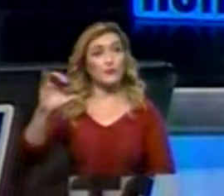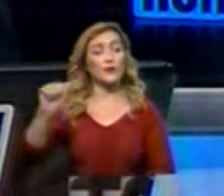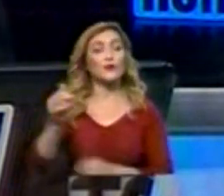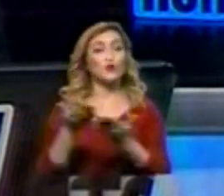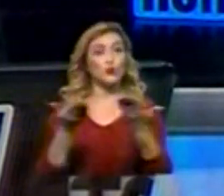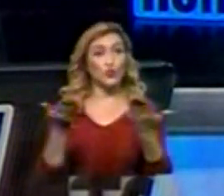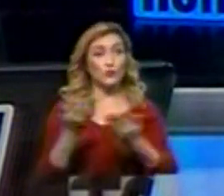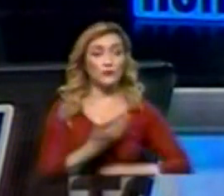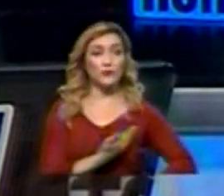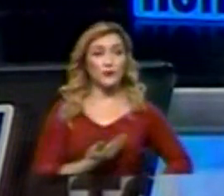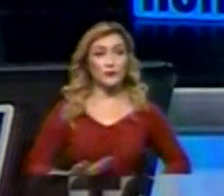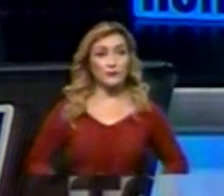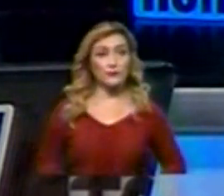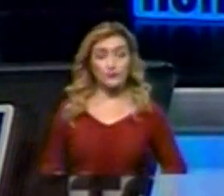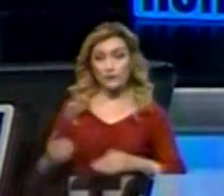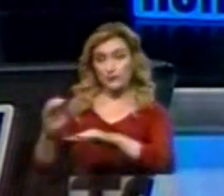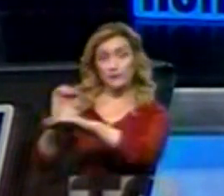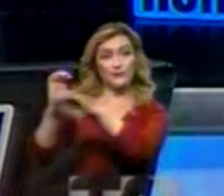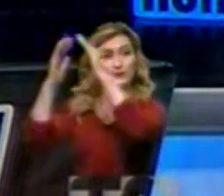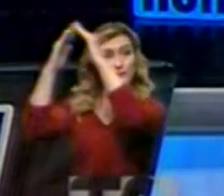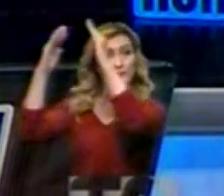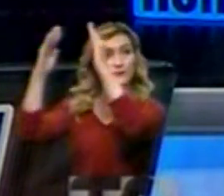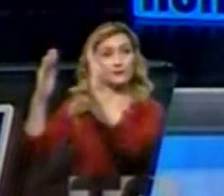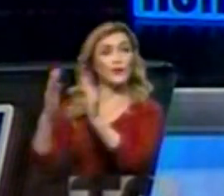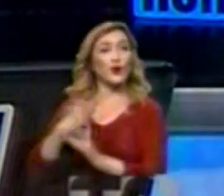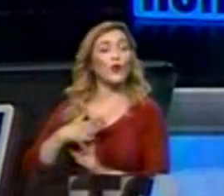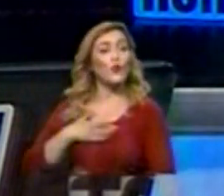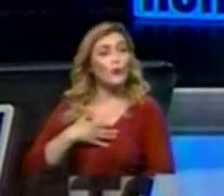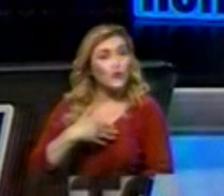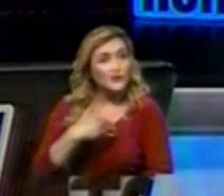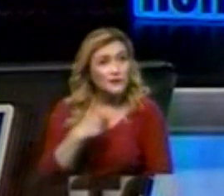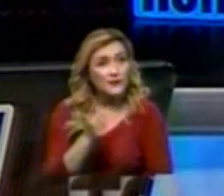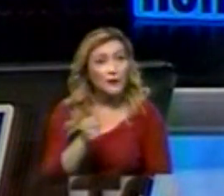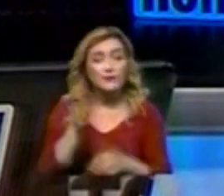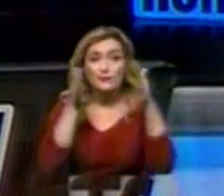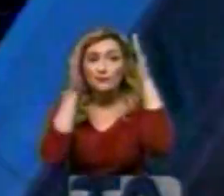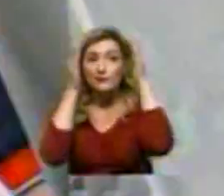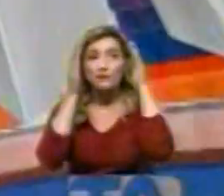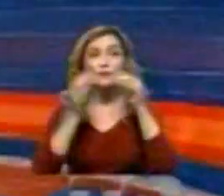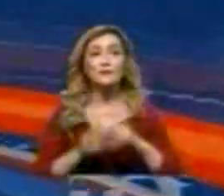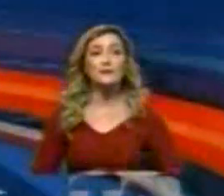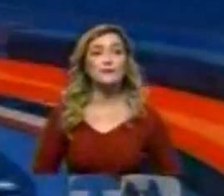la Presidencia de la República. Hola, María Gracia, ¿cómo estás? Te escuchamos.